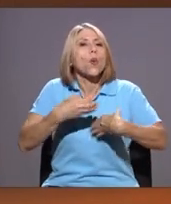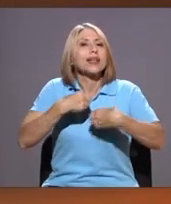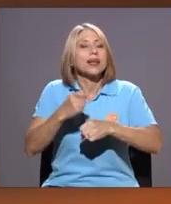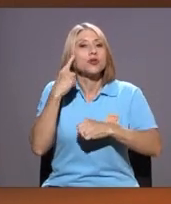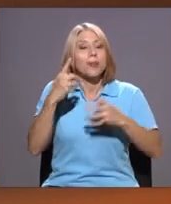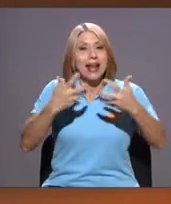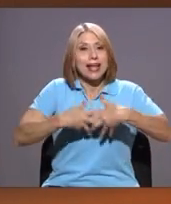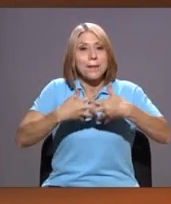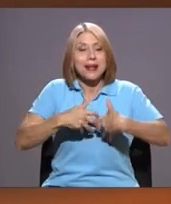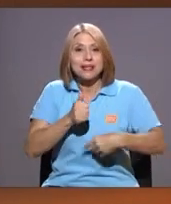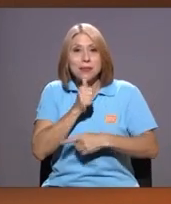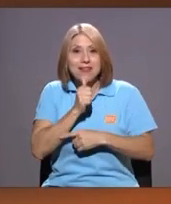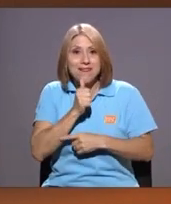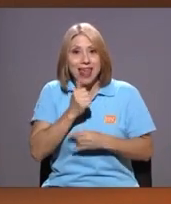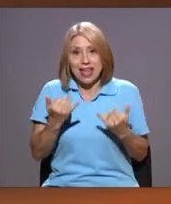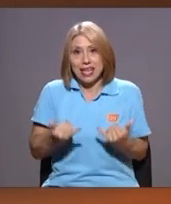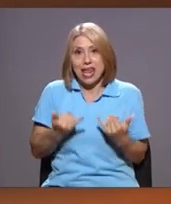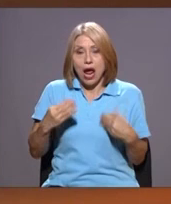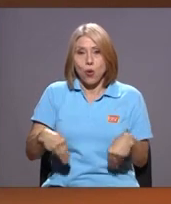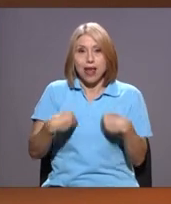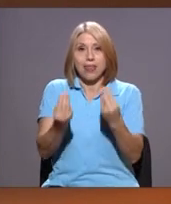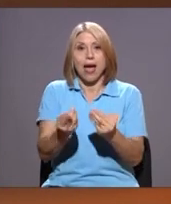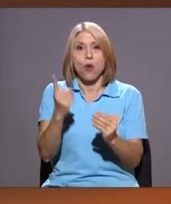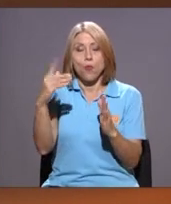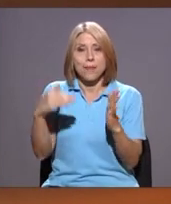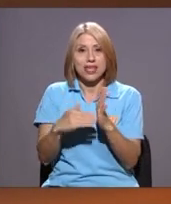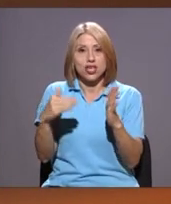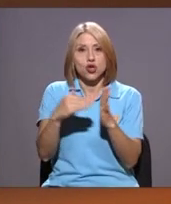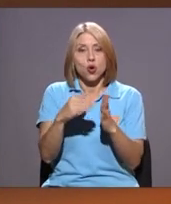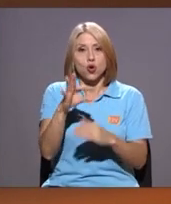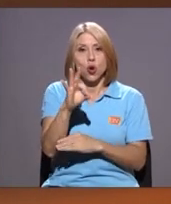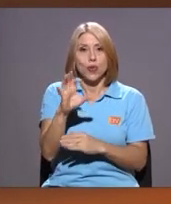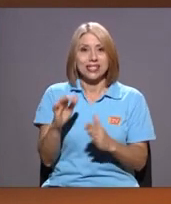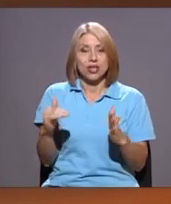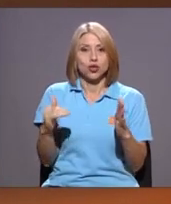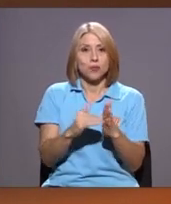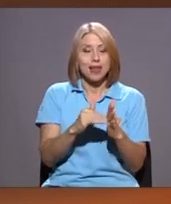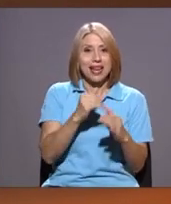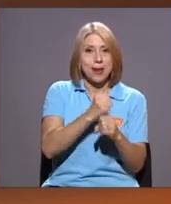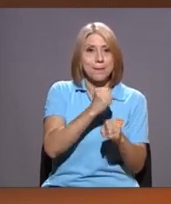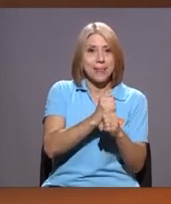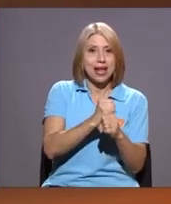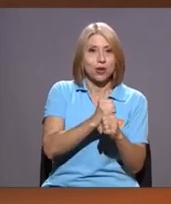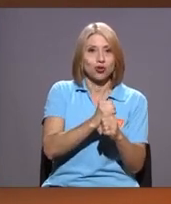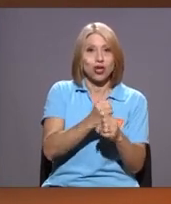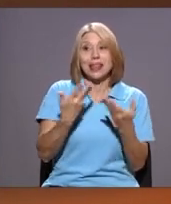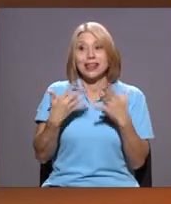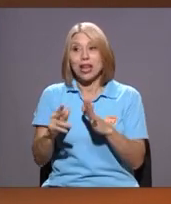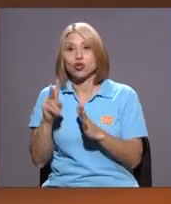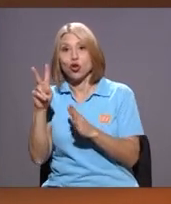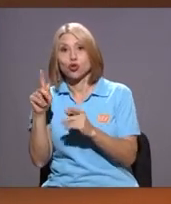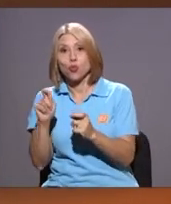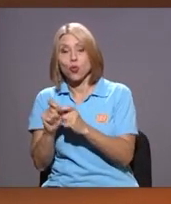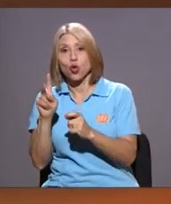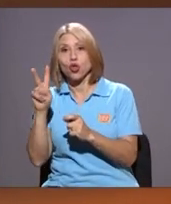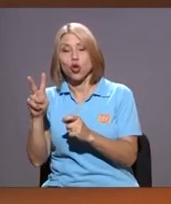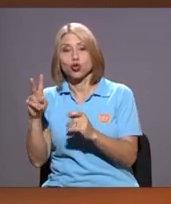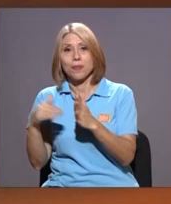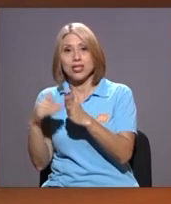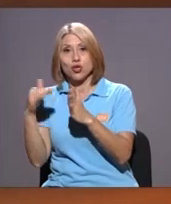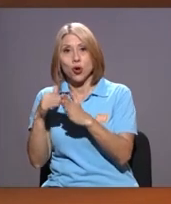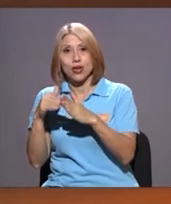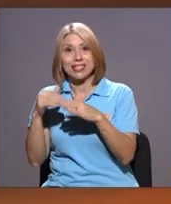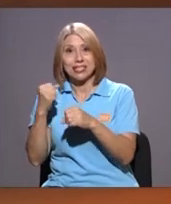que genera hoy un millón 900 mil empleos de los 2.2 millones de ocupados pueda tener más confianza